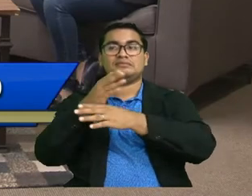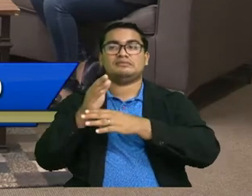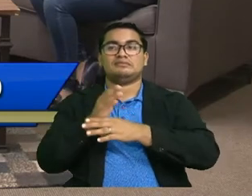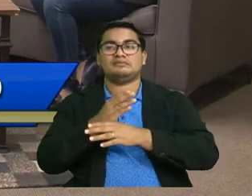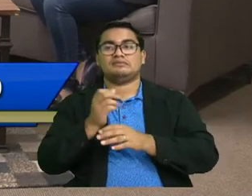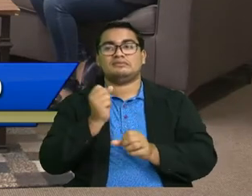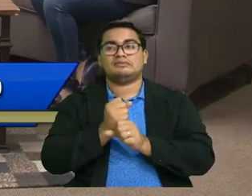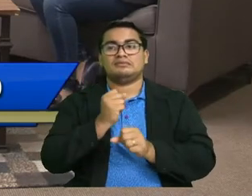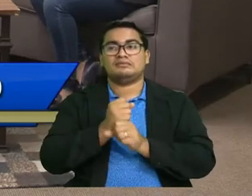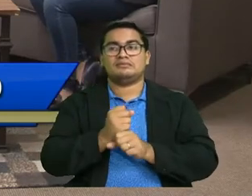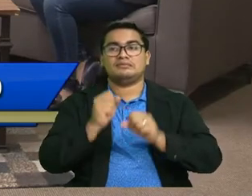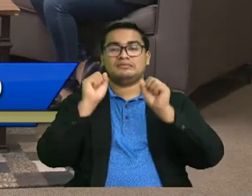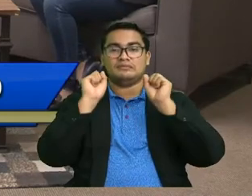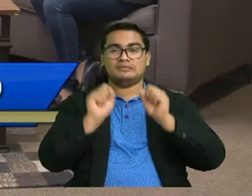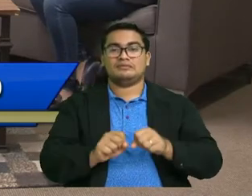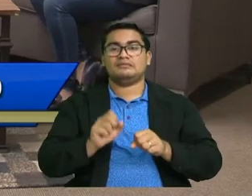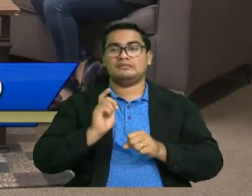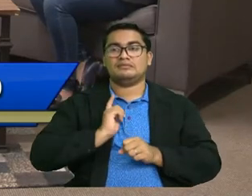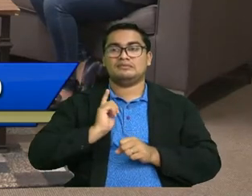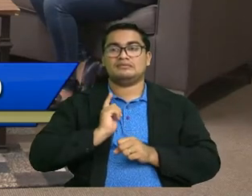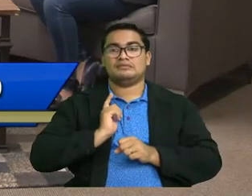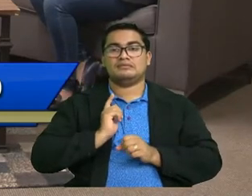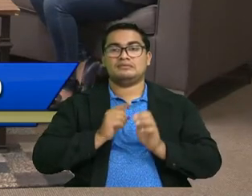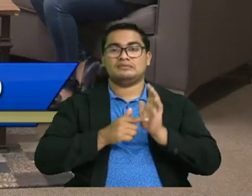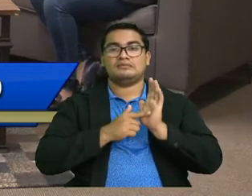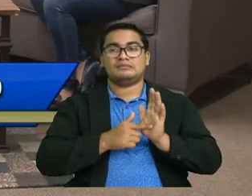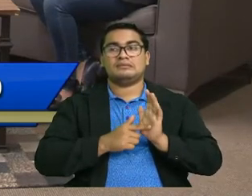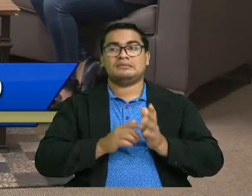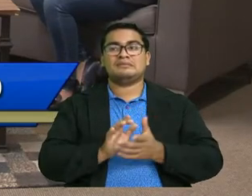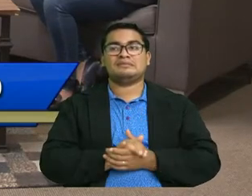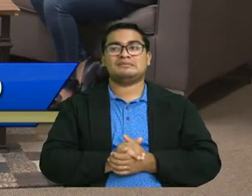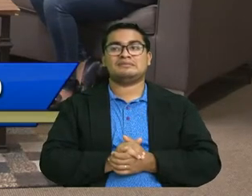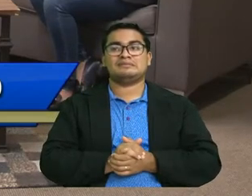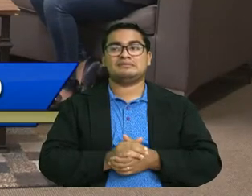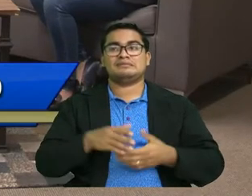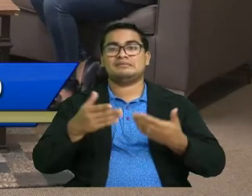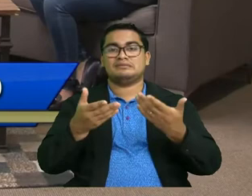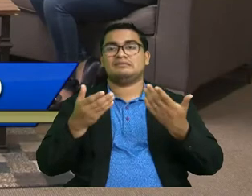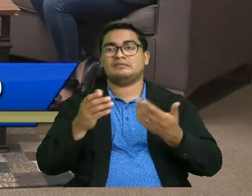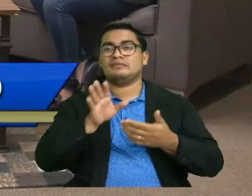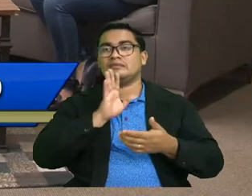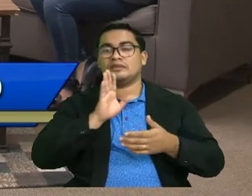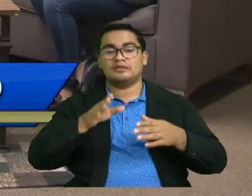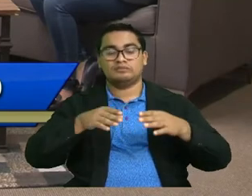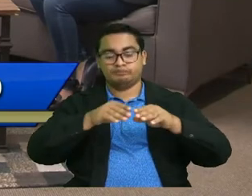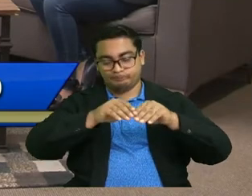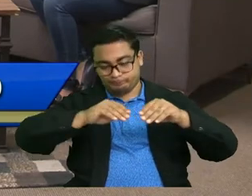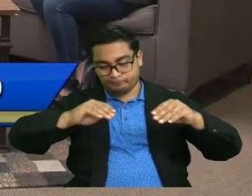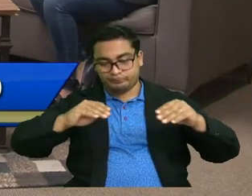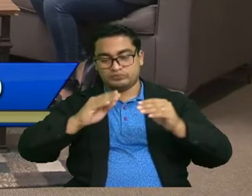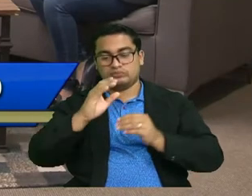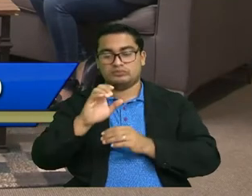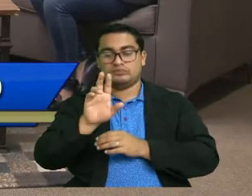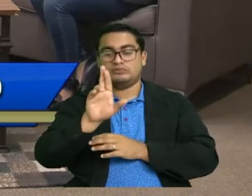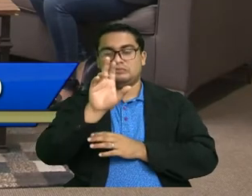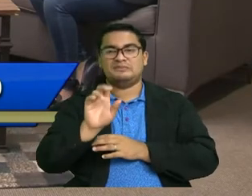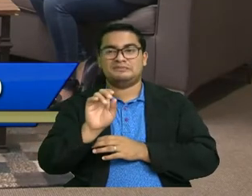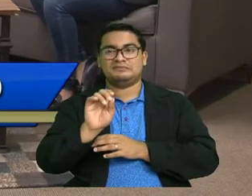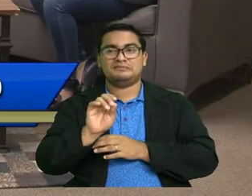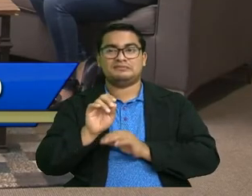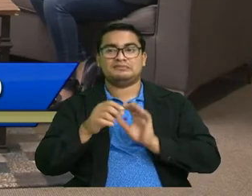roles para que pueda existir ese encadenamiento. Por ejemplo, si queremos hablar del cuero, no solamente estamos hablando ya del producto